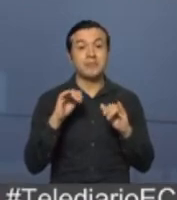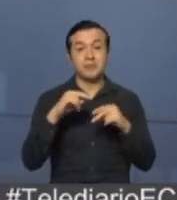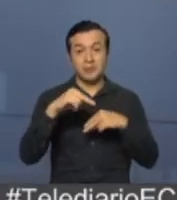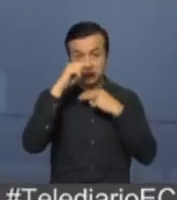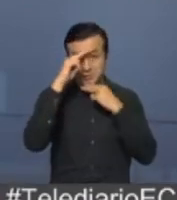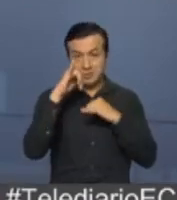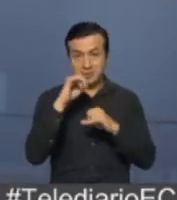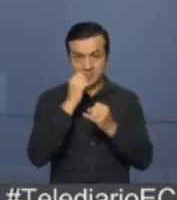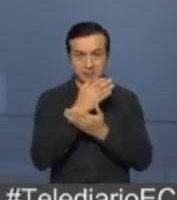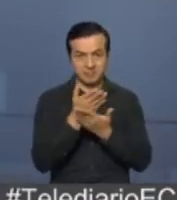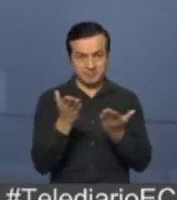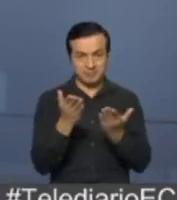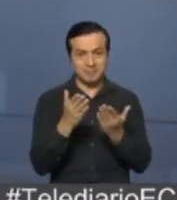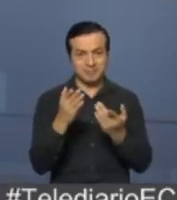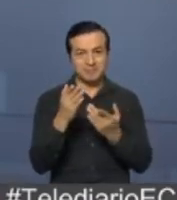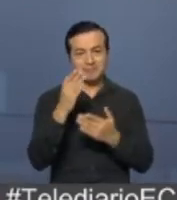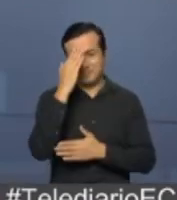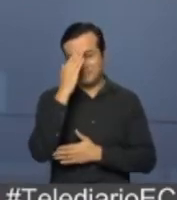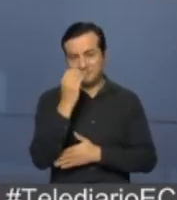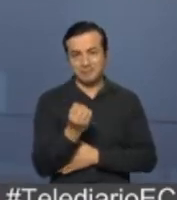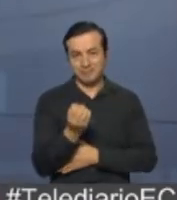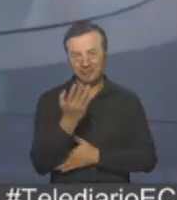noticias con carla platea